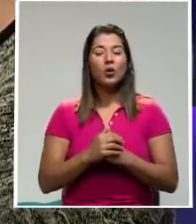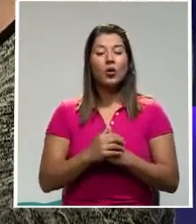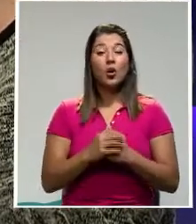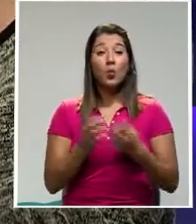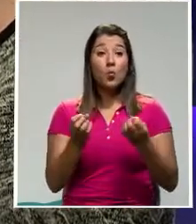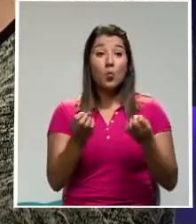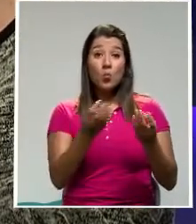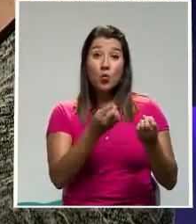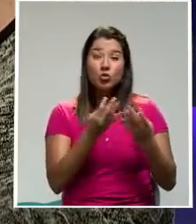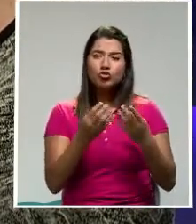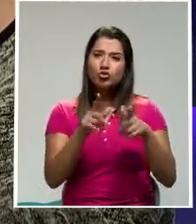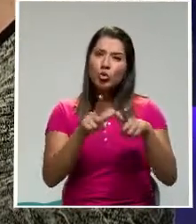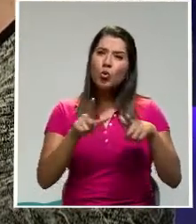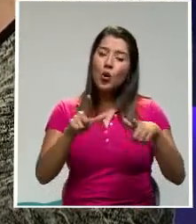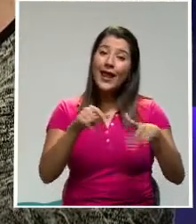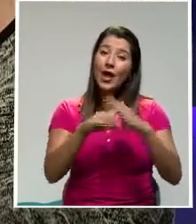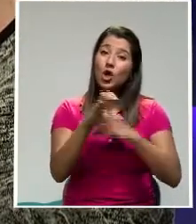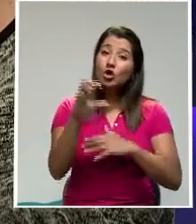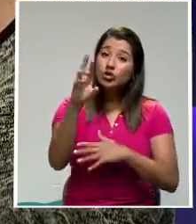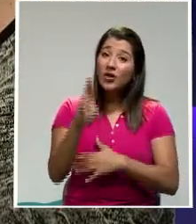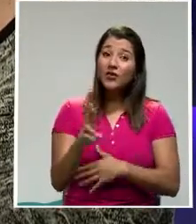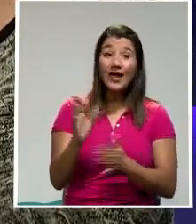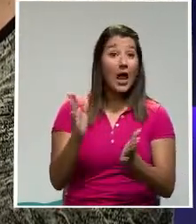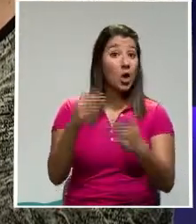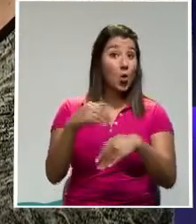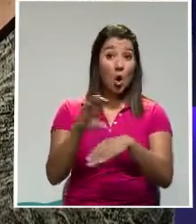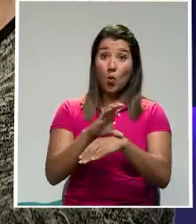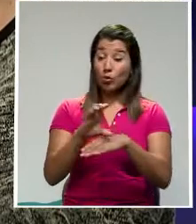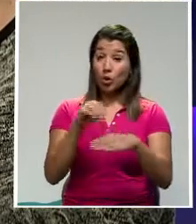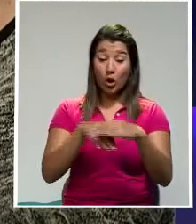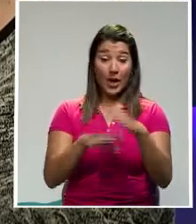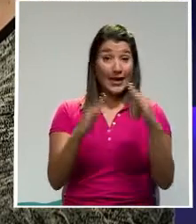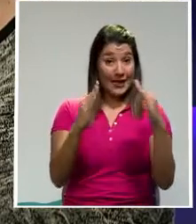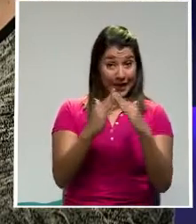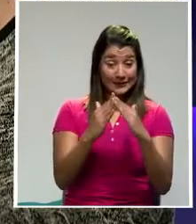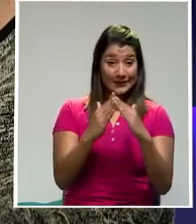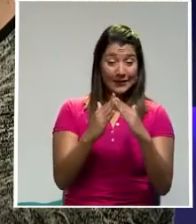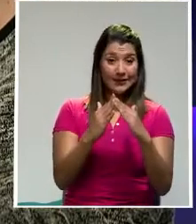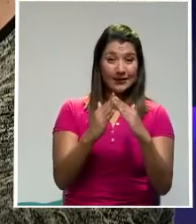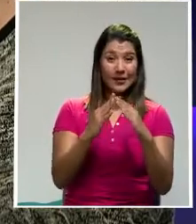muchos lugares del país en donde no hay ninguna computadora en la casa, pero